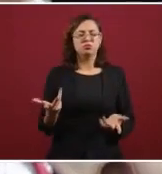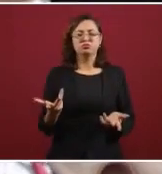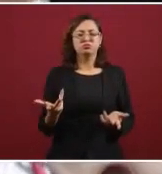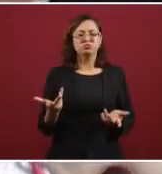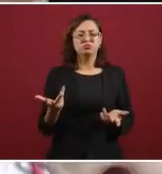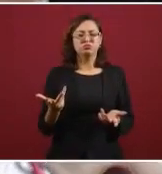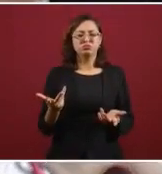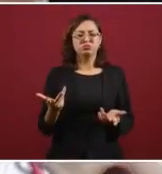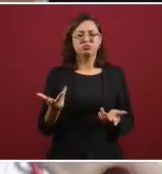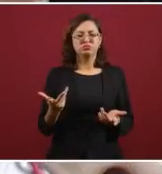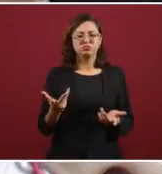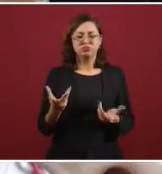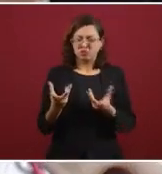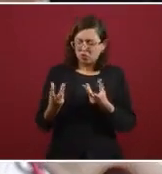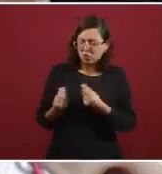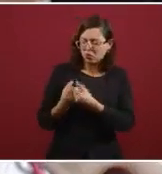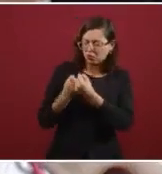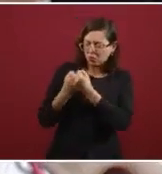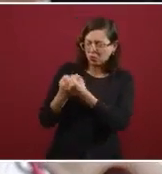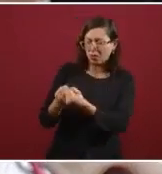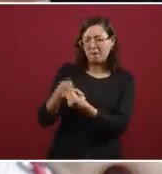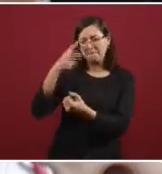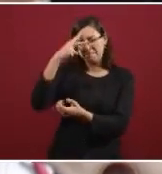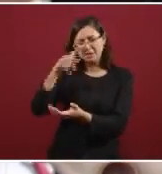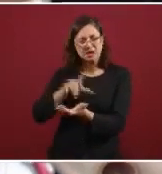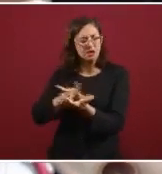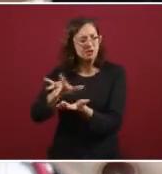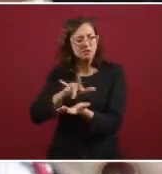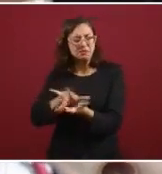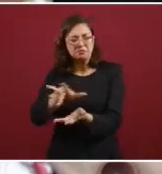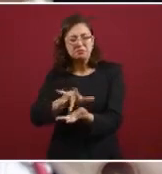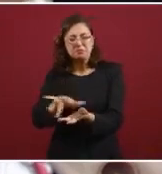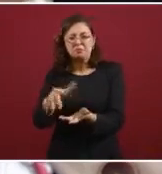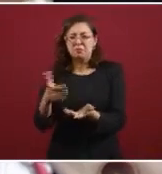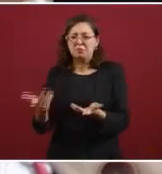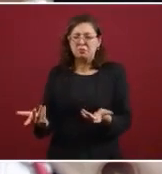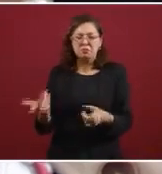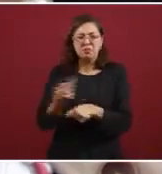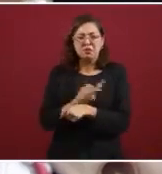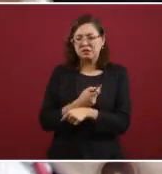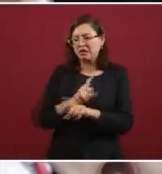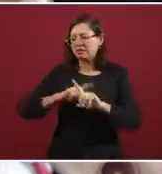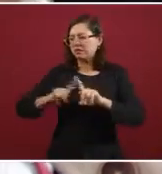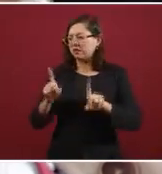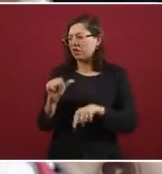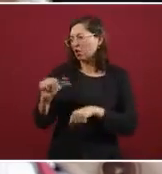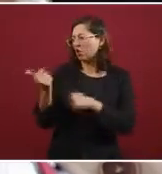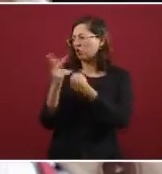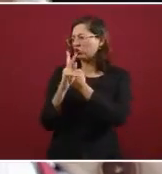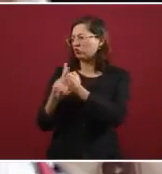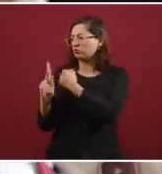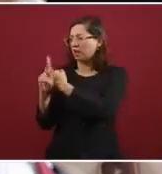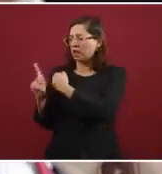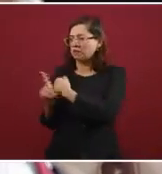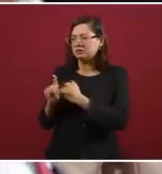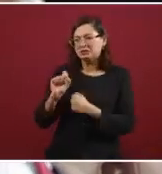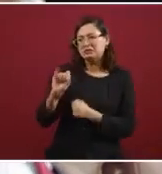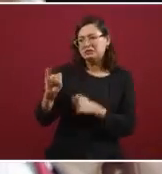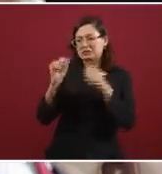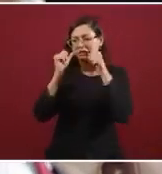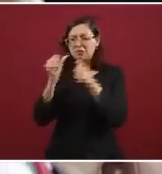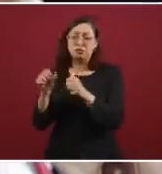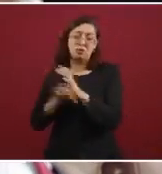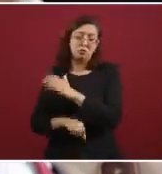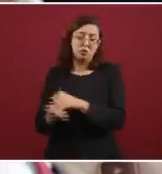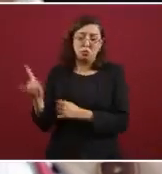visto una actitud solidaria de México frente a lo que pasa ahí, a diferencia de otros estados, claramente como